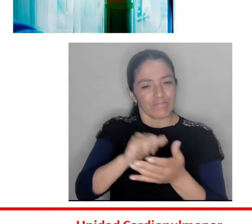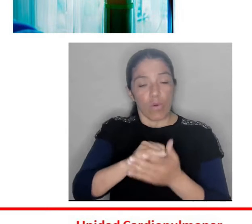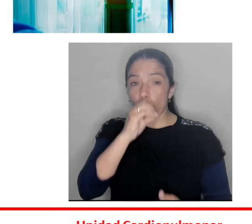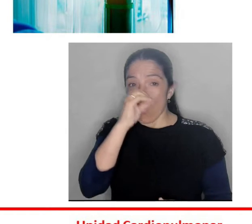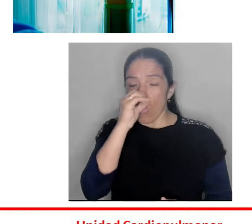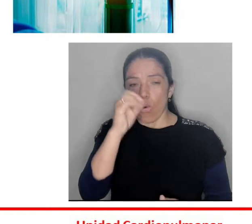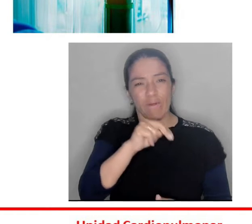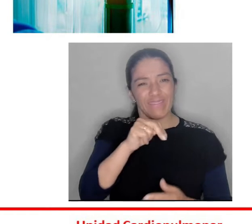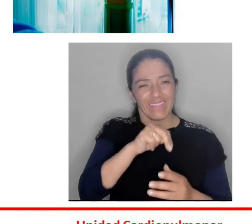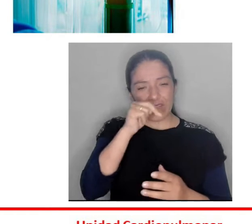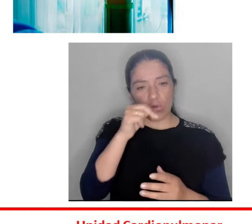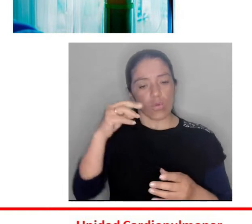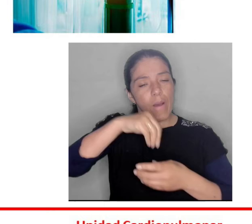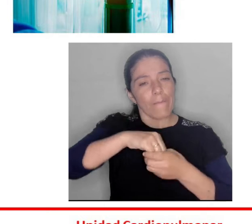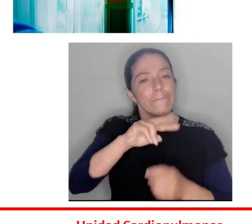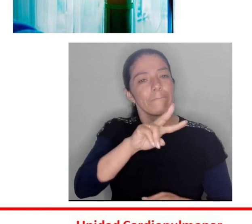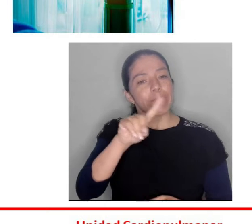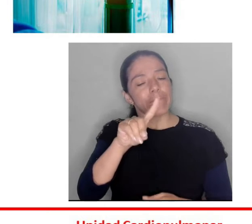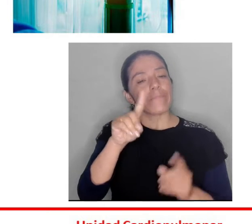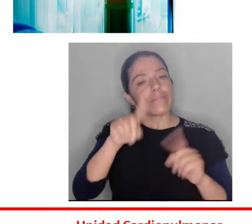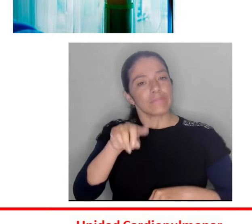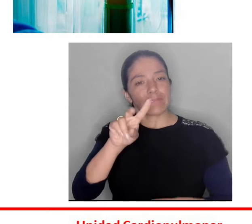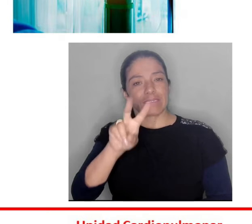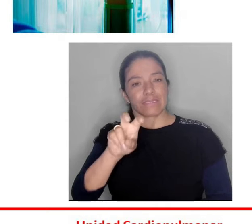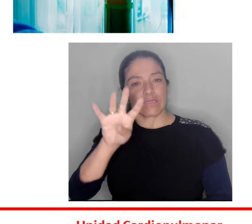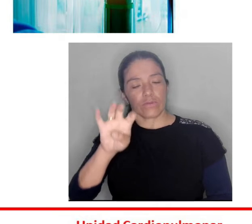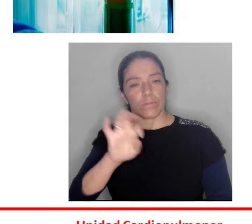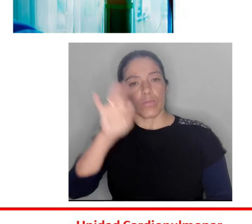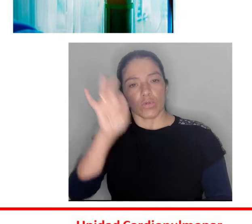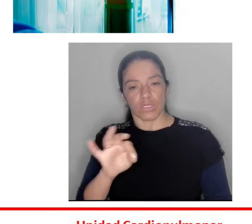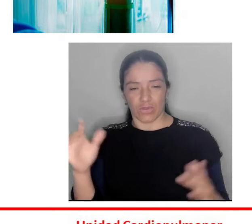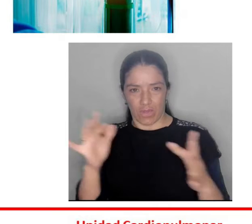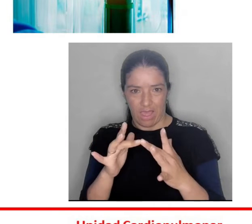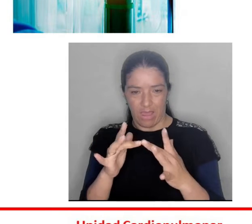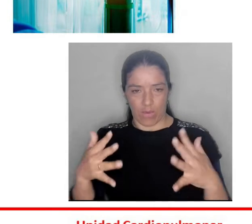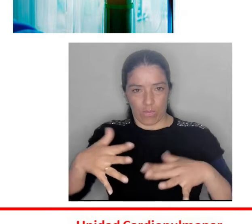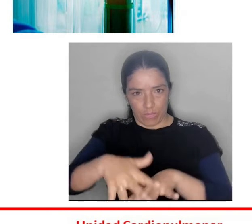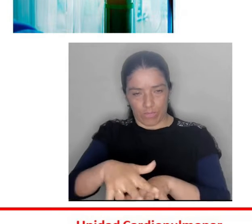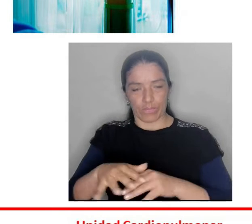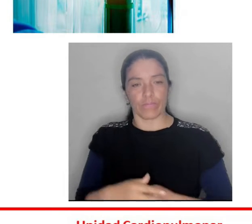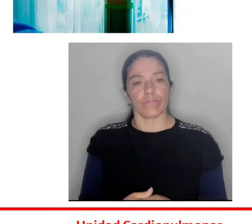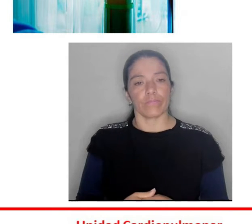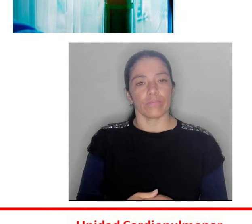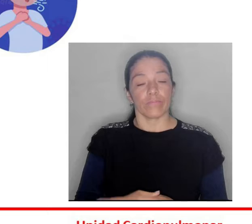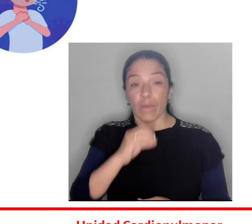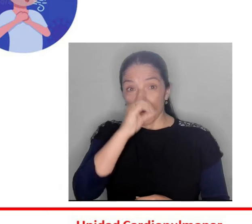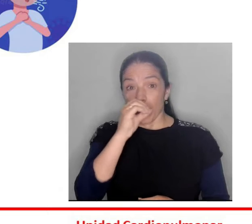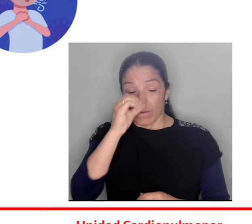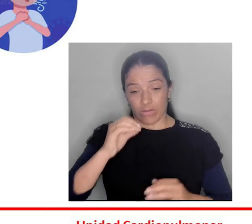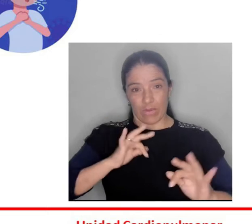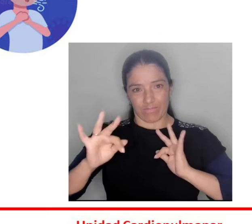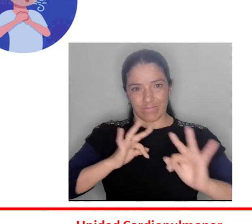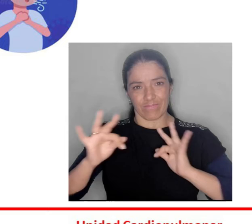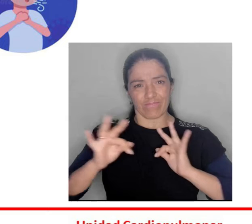filtrado, o de la mezcla de oxígeno y nitrógeno en proporciones al 21 y 79% respectivamente. Por